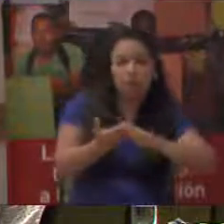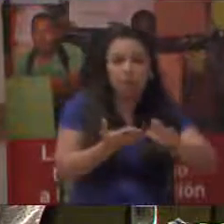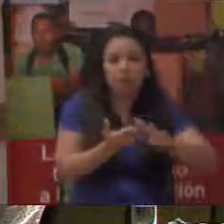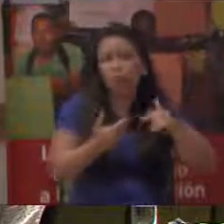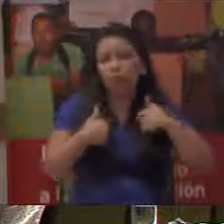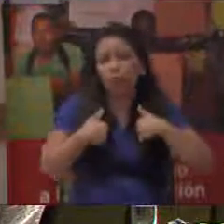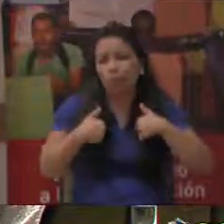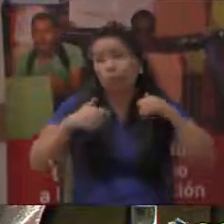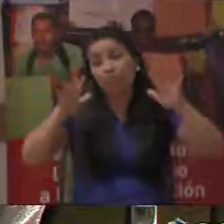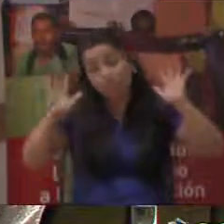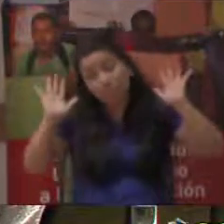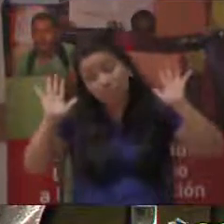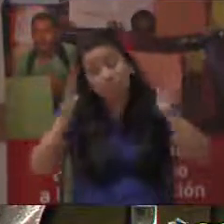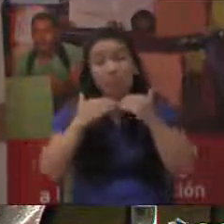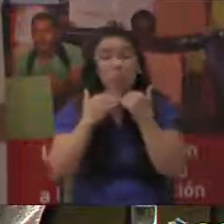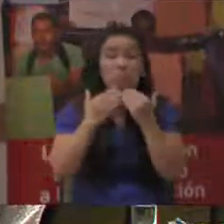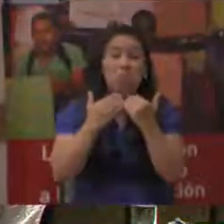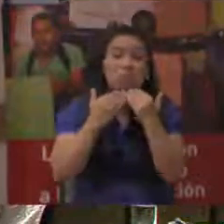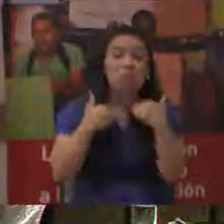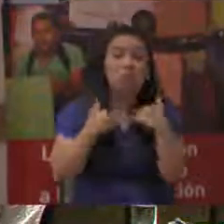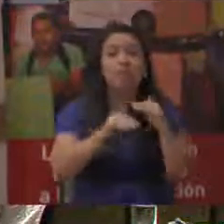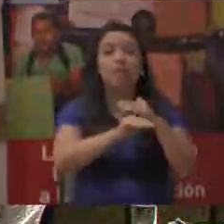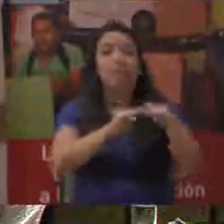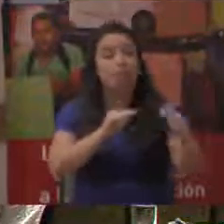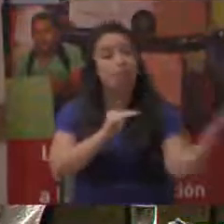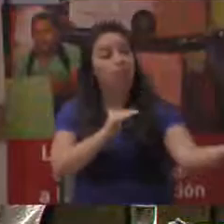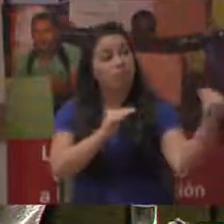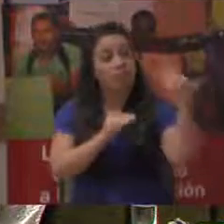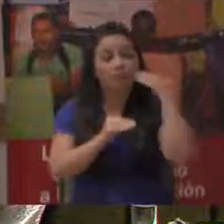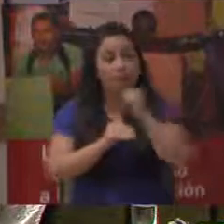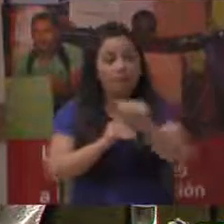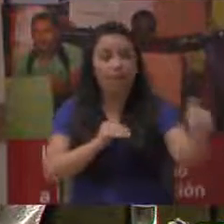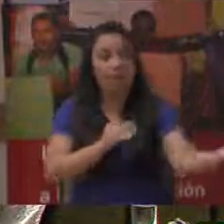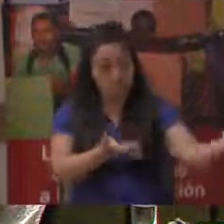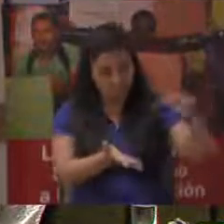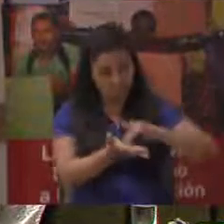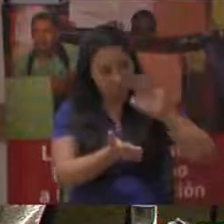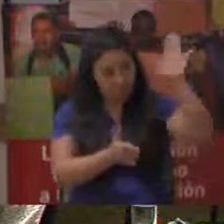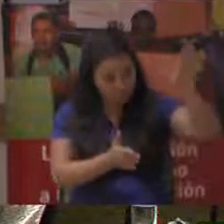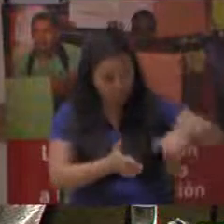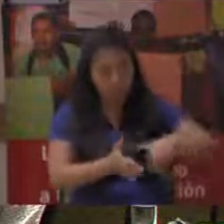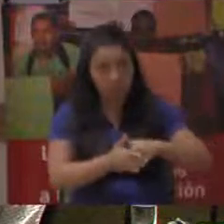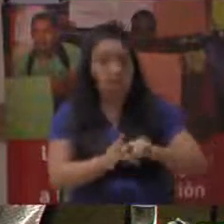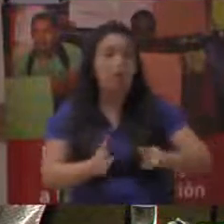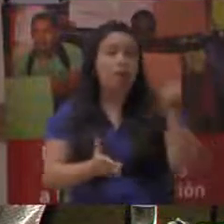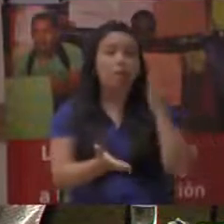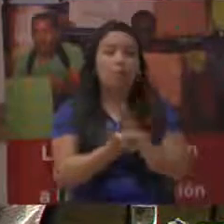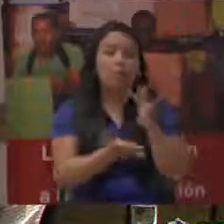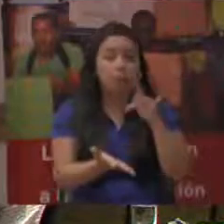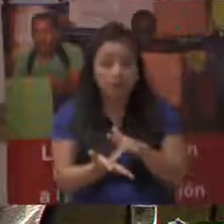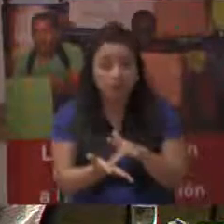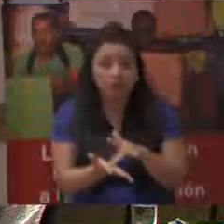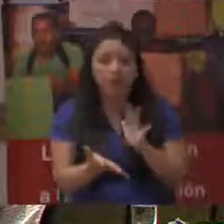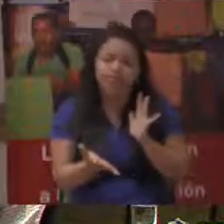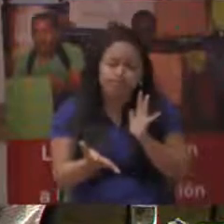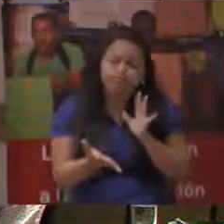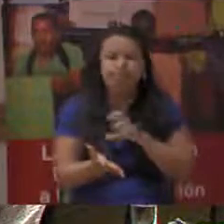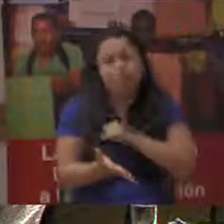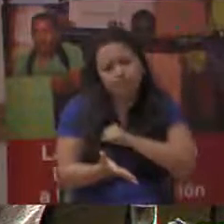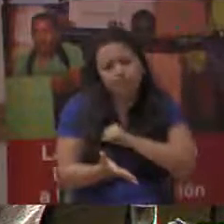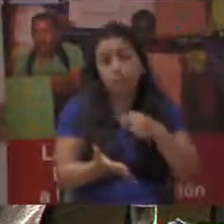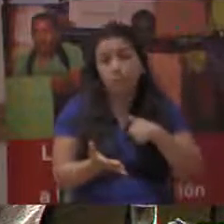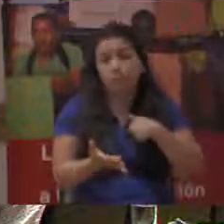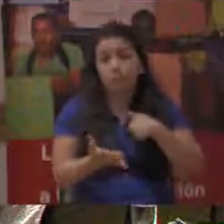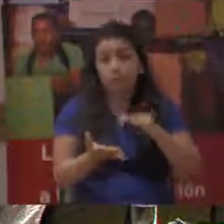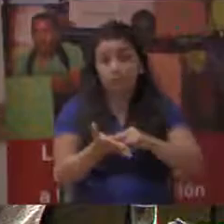no puedo asegurar que si invitamos a mujeres panelistas que no hayan podido venir, pero quiero que sepan que no es